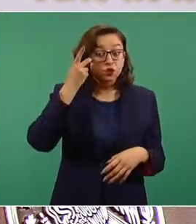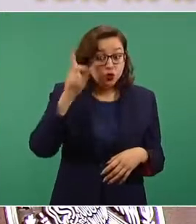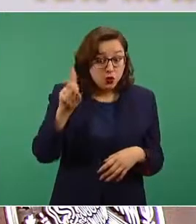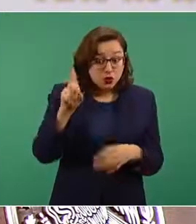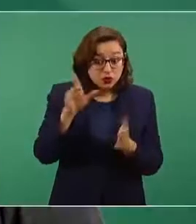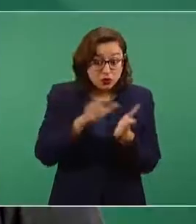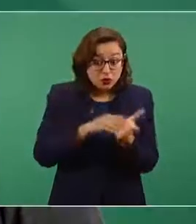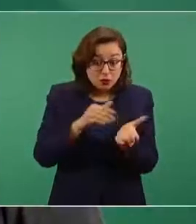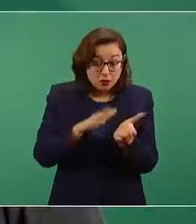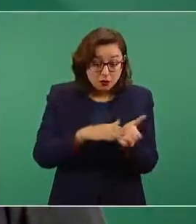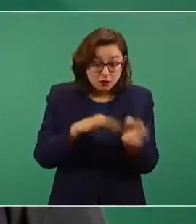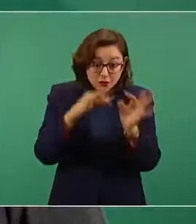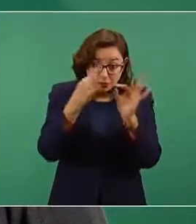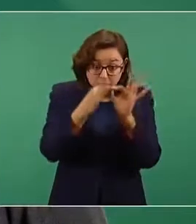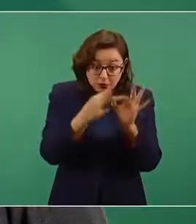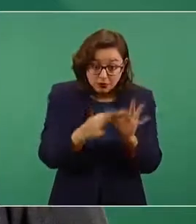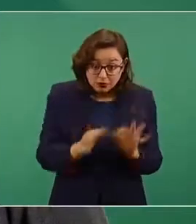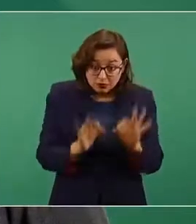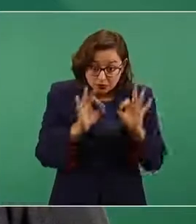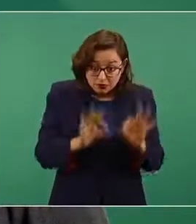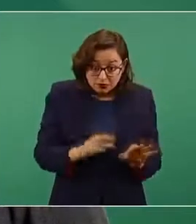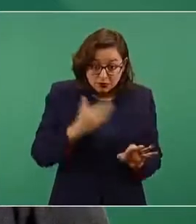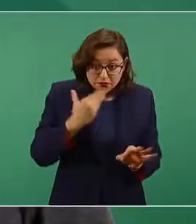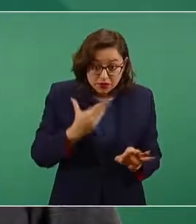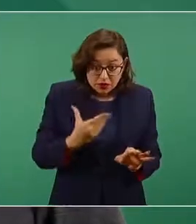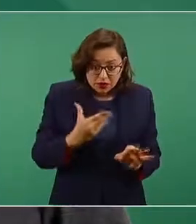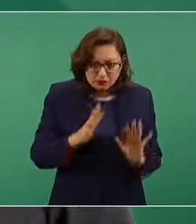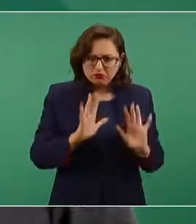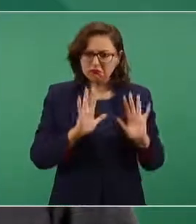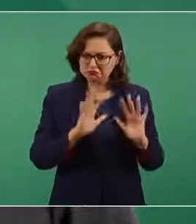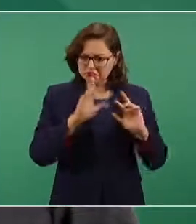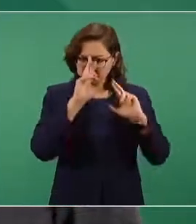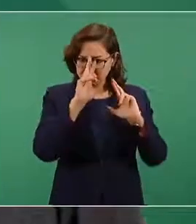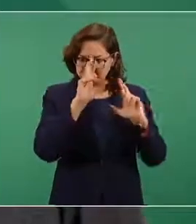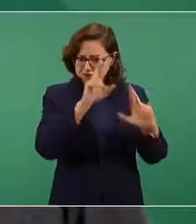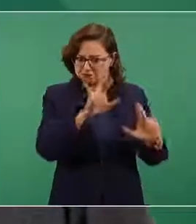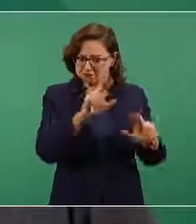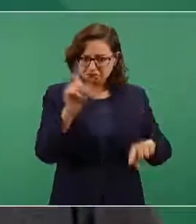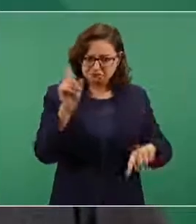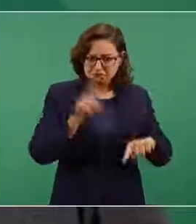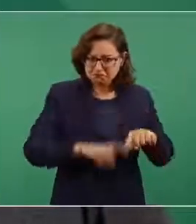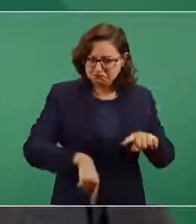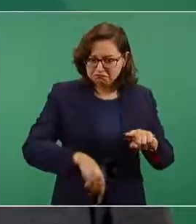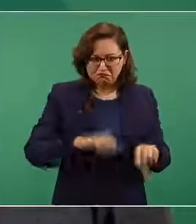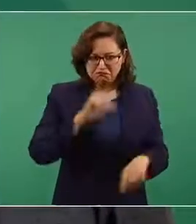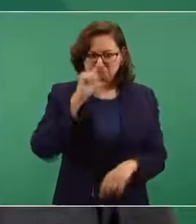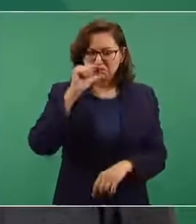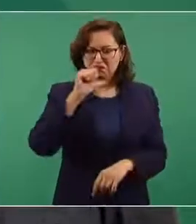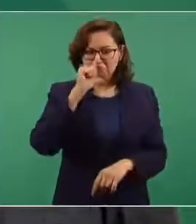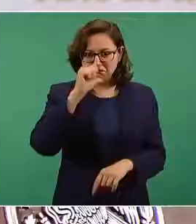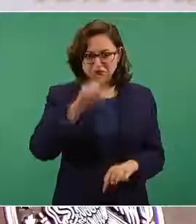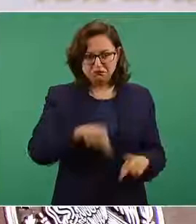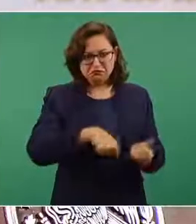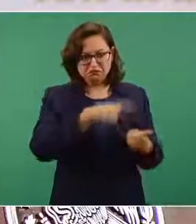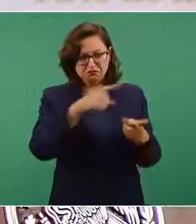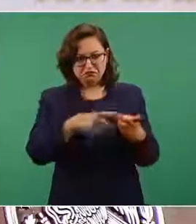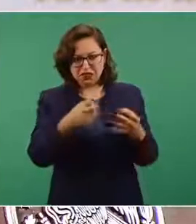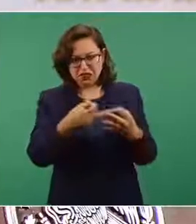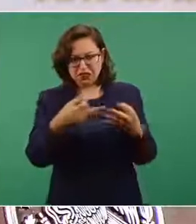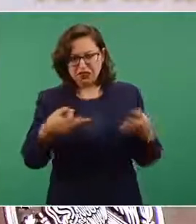legítima y legalmente constituidas, y tampoco en ejidos.